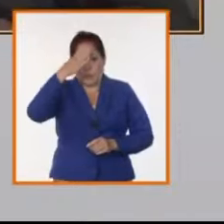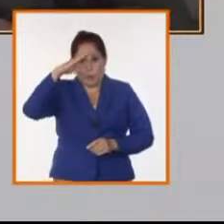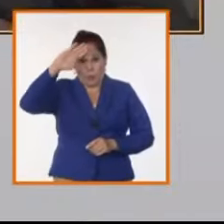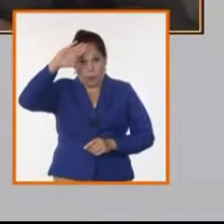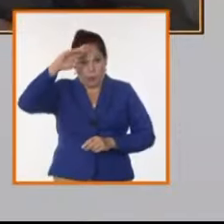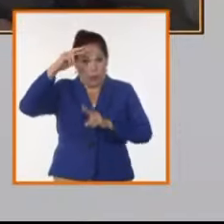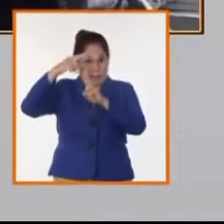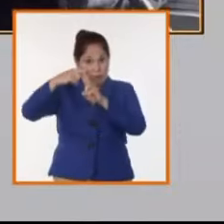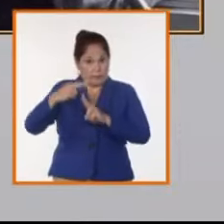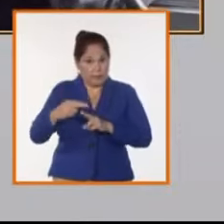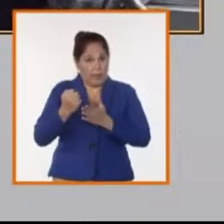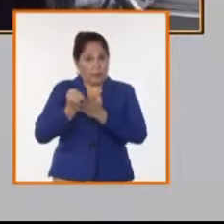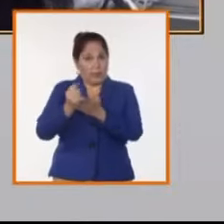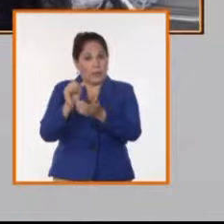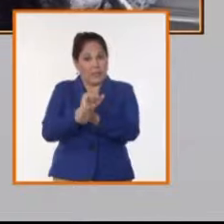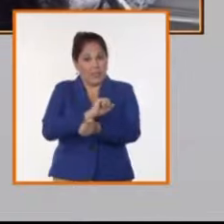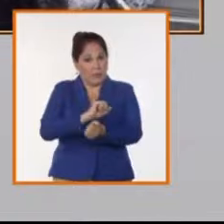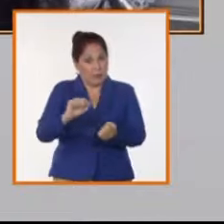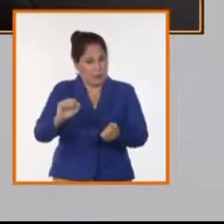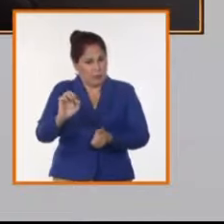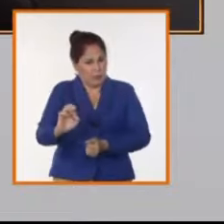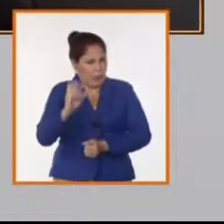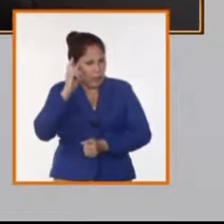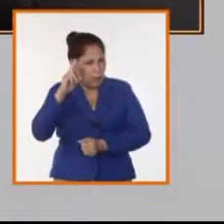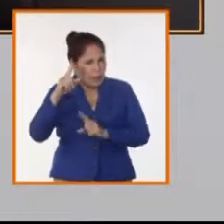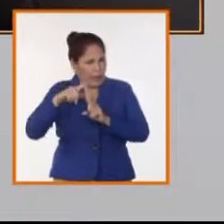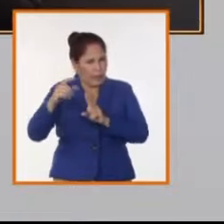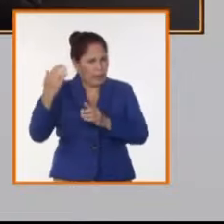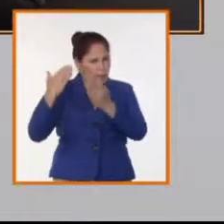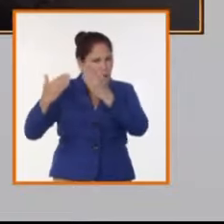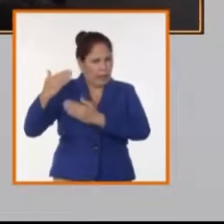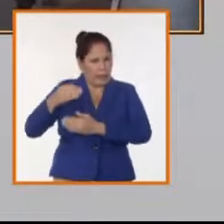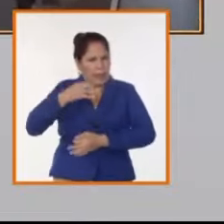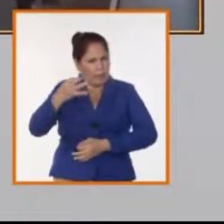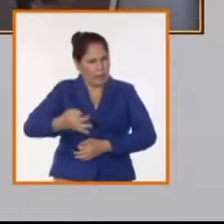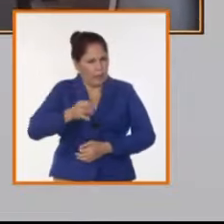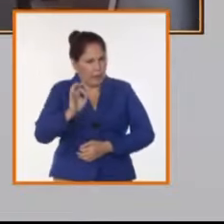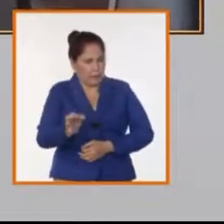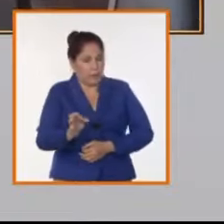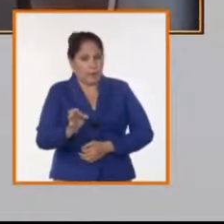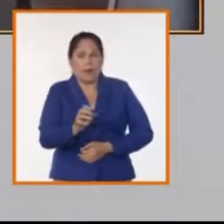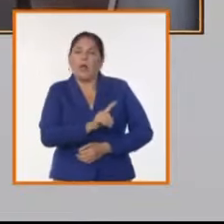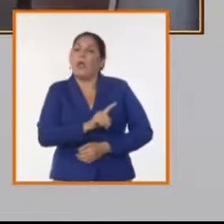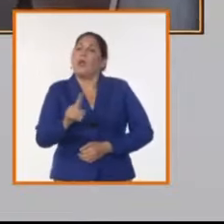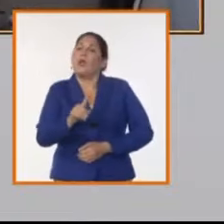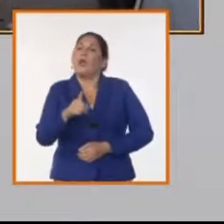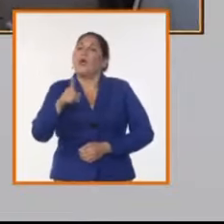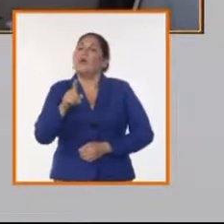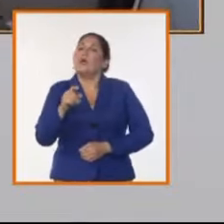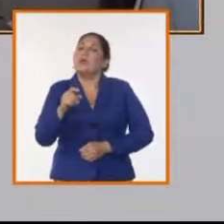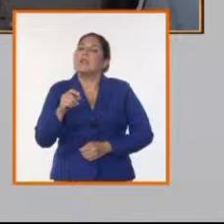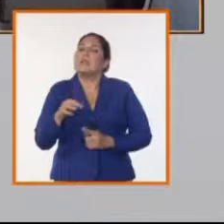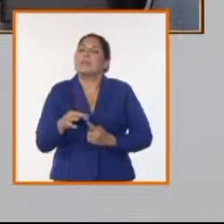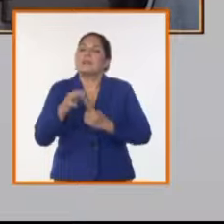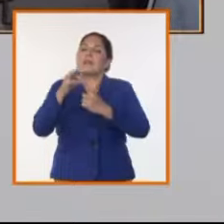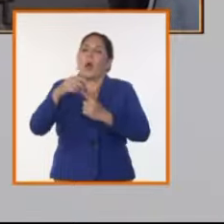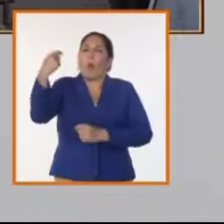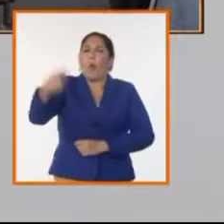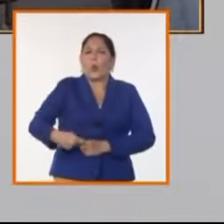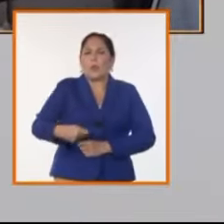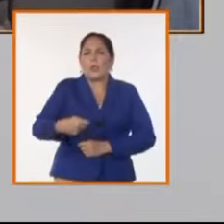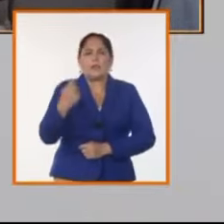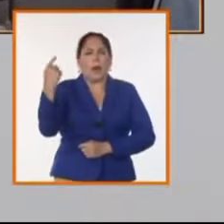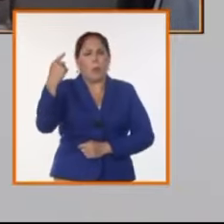países patrocinadores del terrorismo y este y este y esta decisión de la Corte Penal Internacional no es solamente cuestión de Justicia es cuestión de sentido